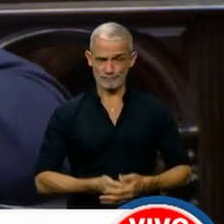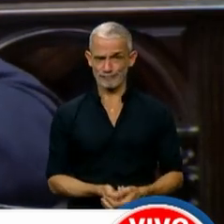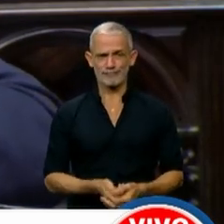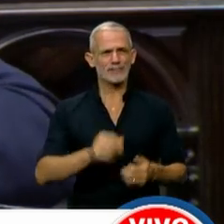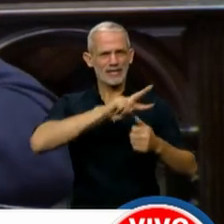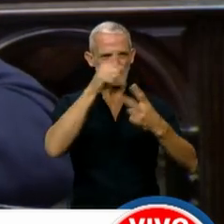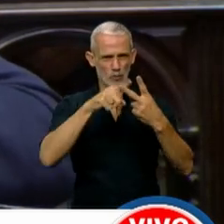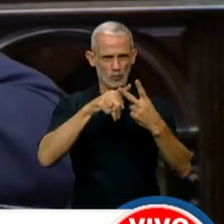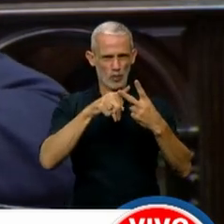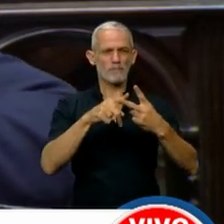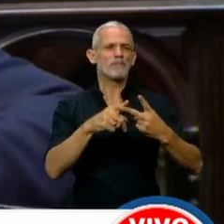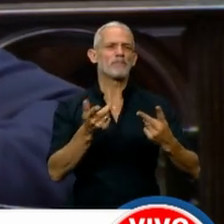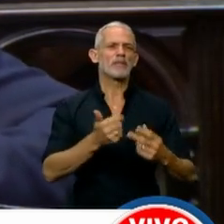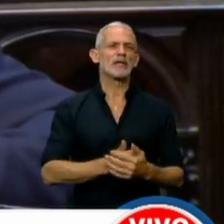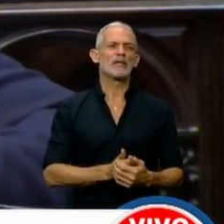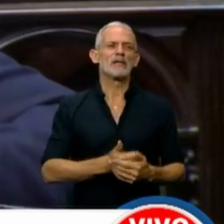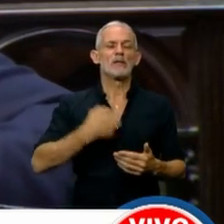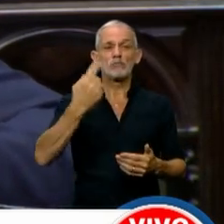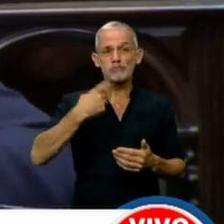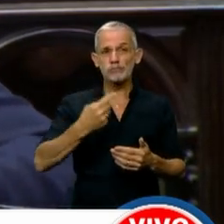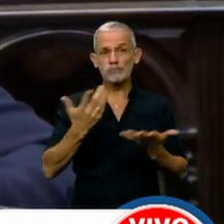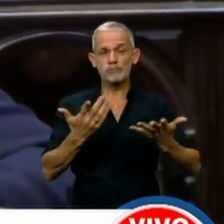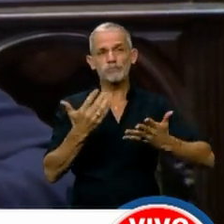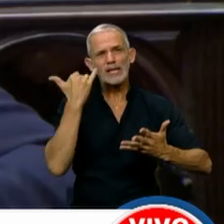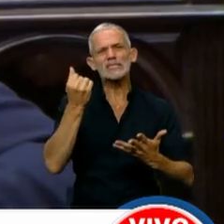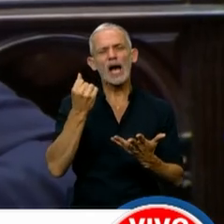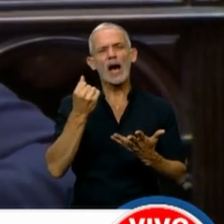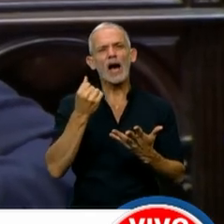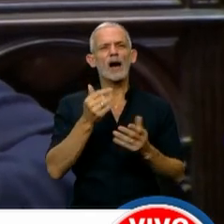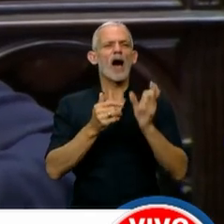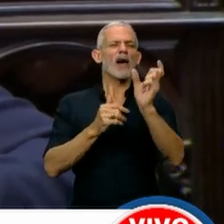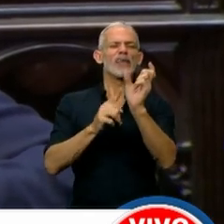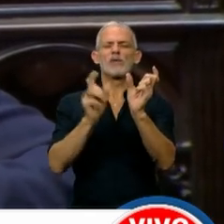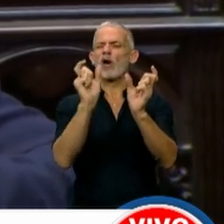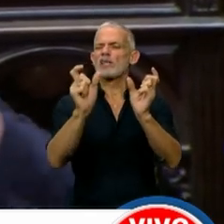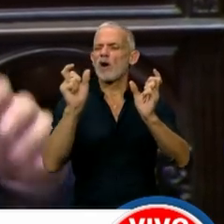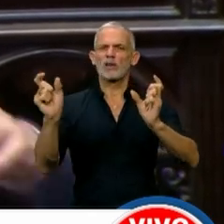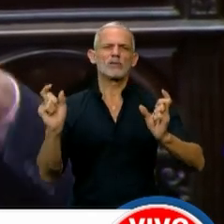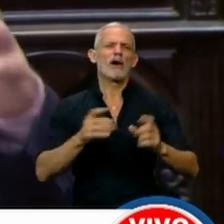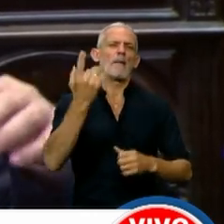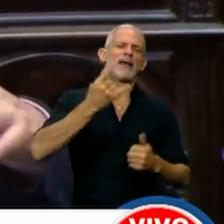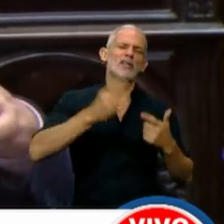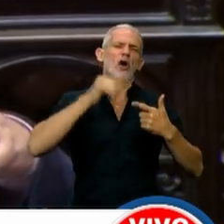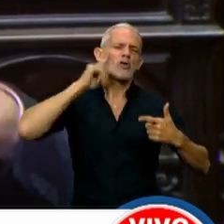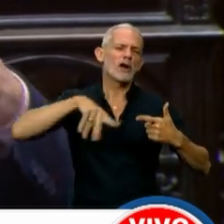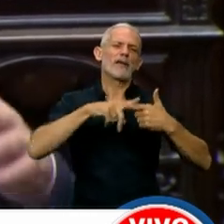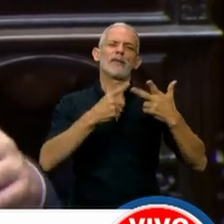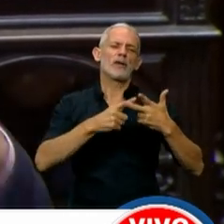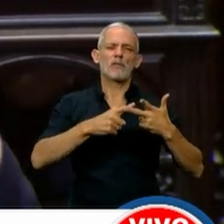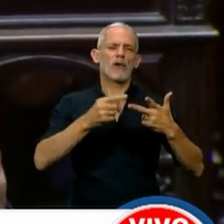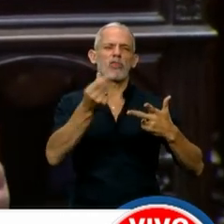segundo presidente se hicieron muchas adjetivaciones mentiroso ridículo